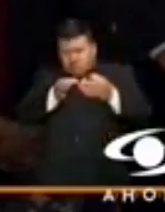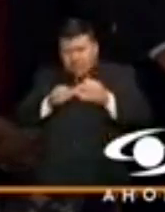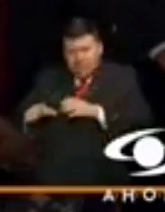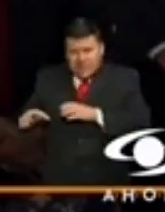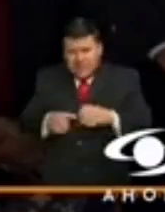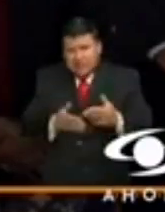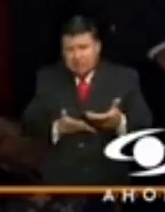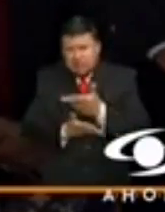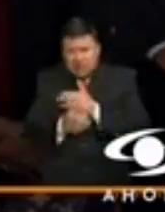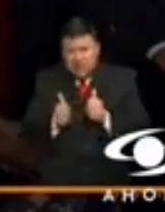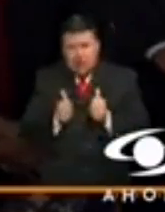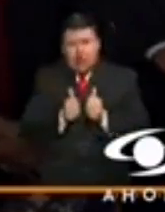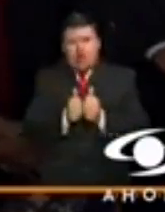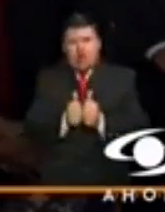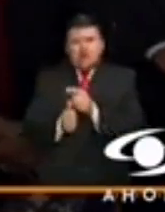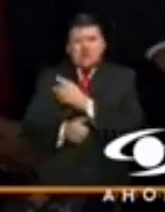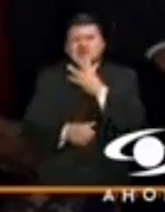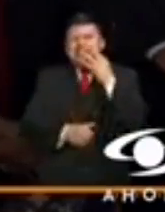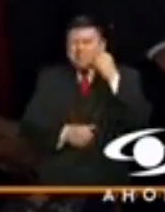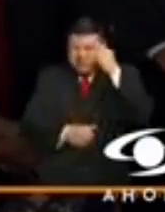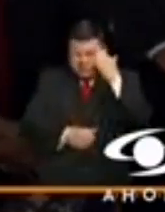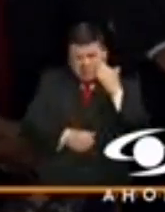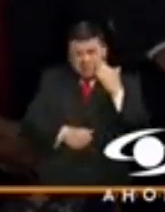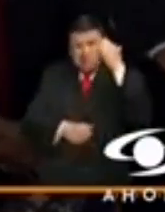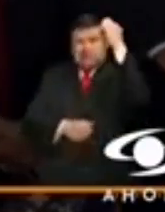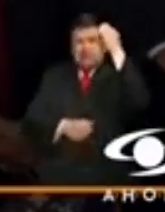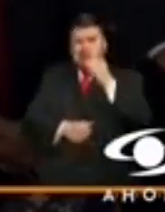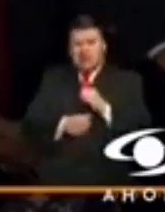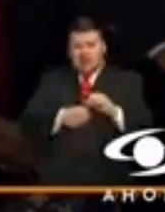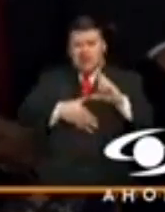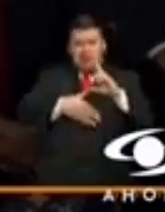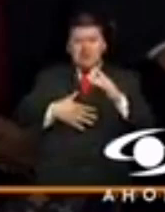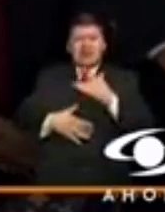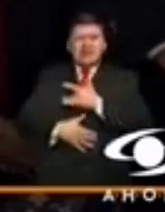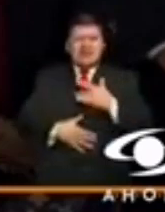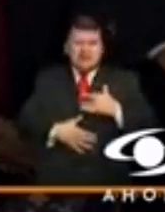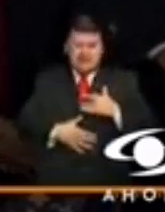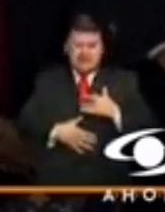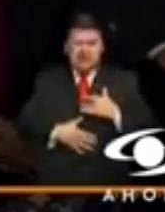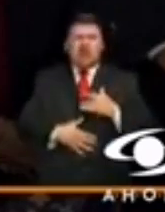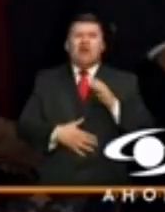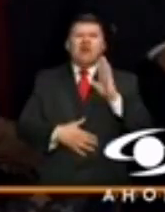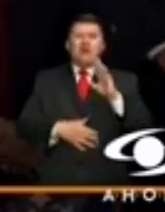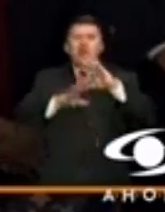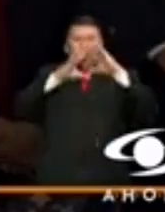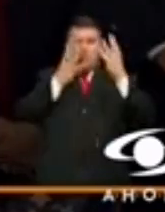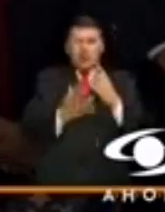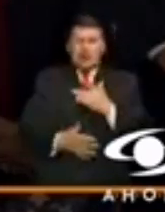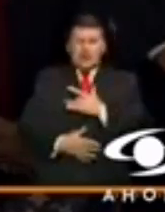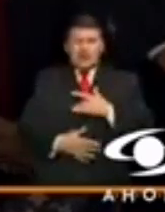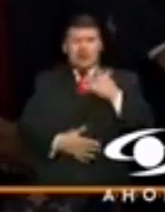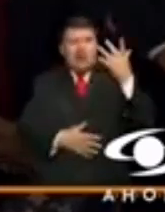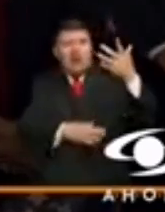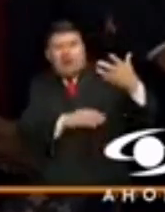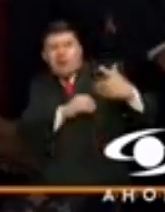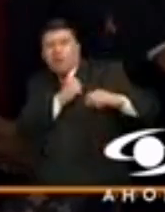y acciones acompañadas por los expertos y la Organización Panamericana de la Salud y la Organización Mundial de la